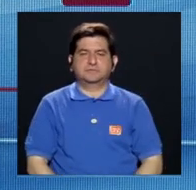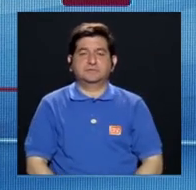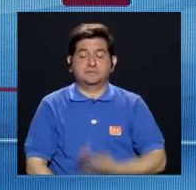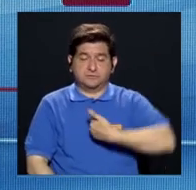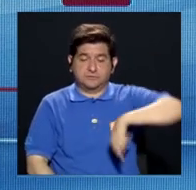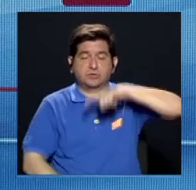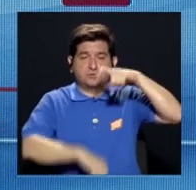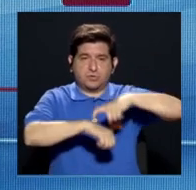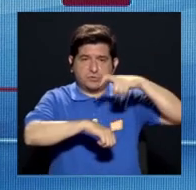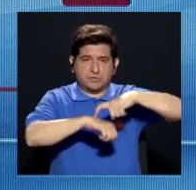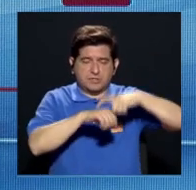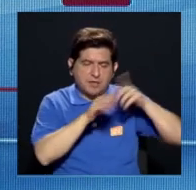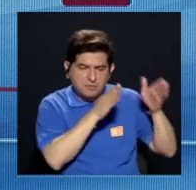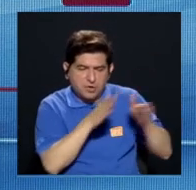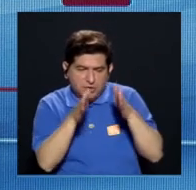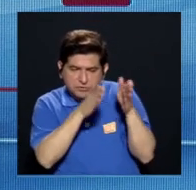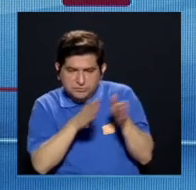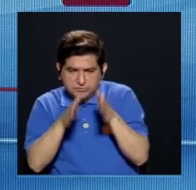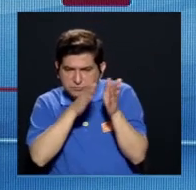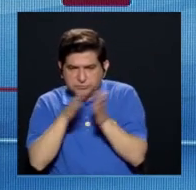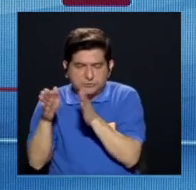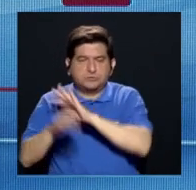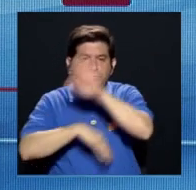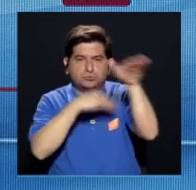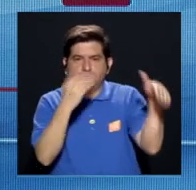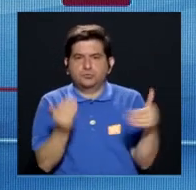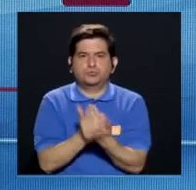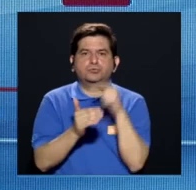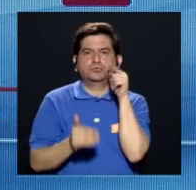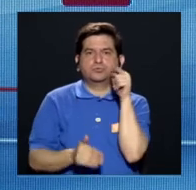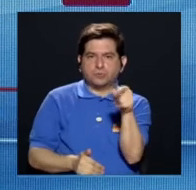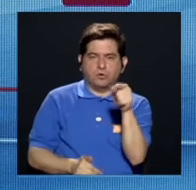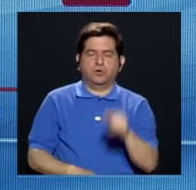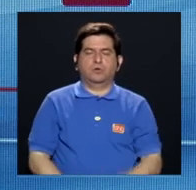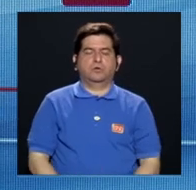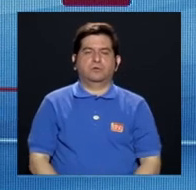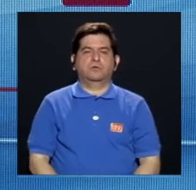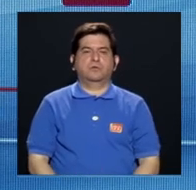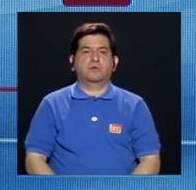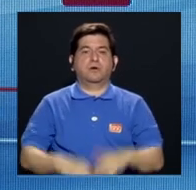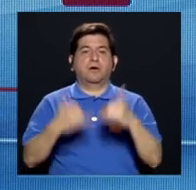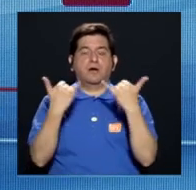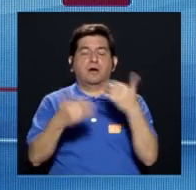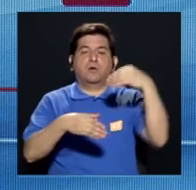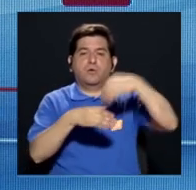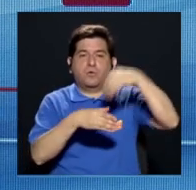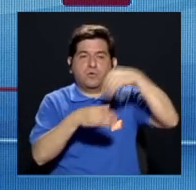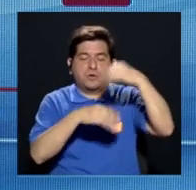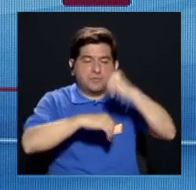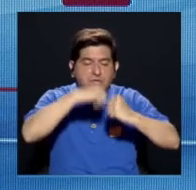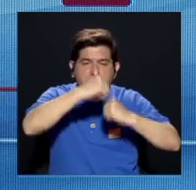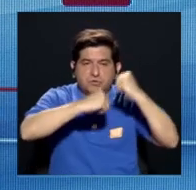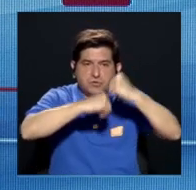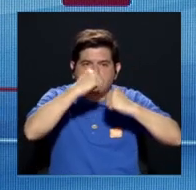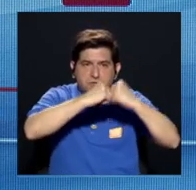en fase preparatoria y todo eso ha conducido a una inversión en infraestructura de